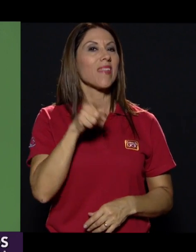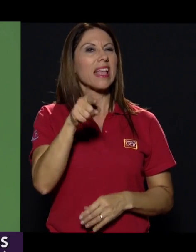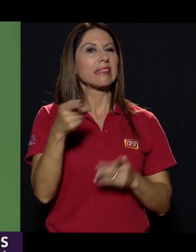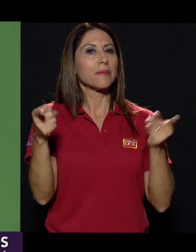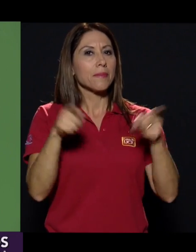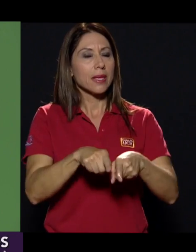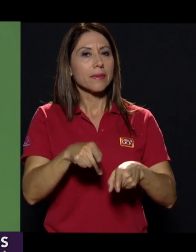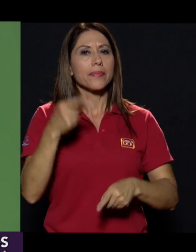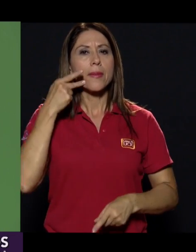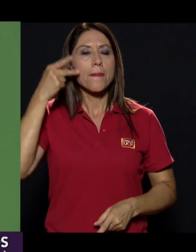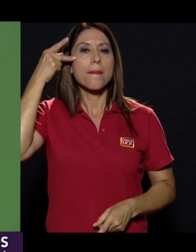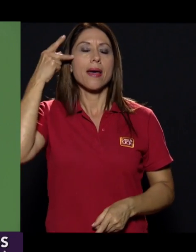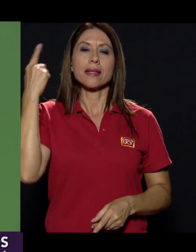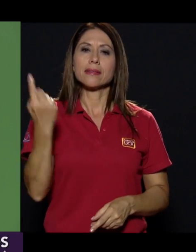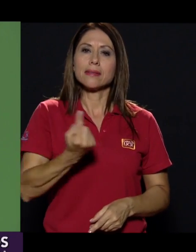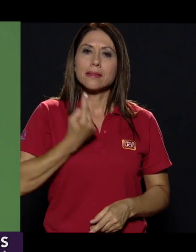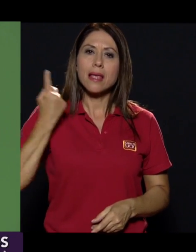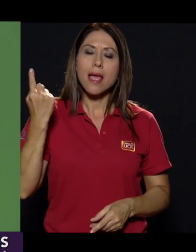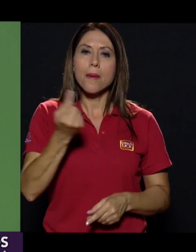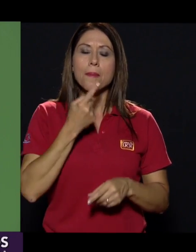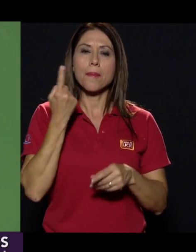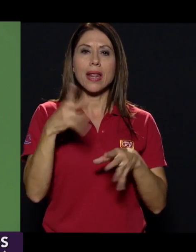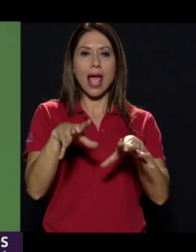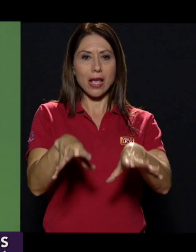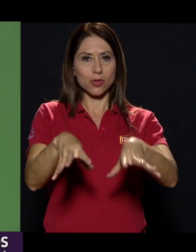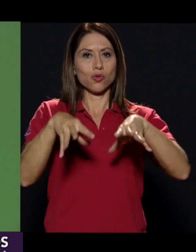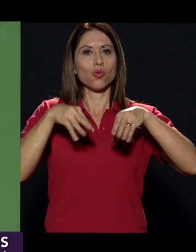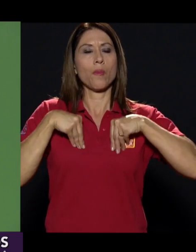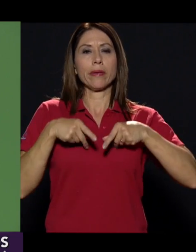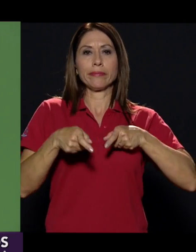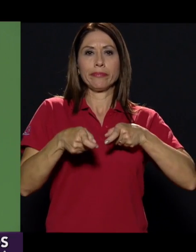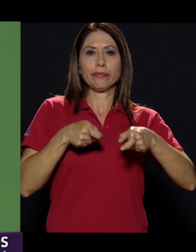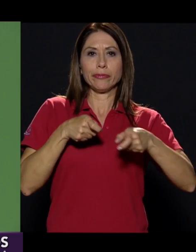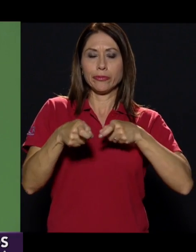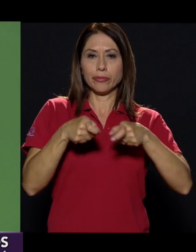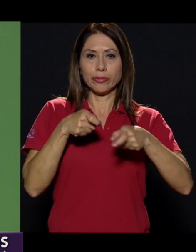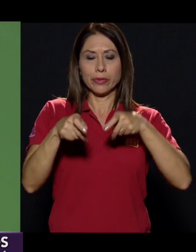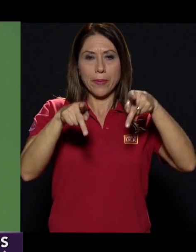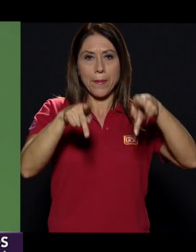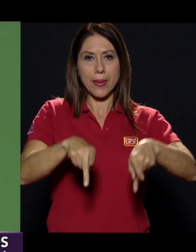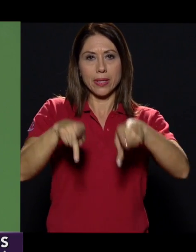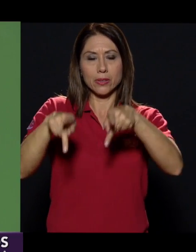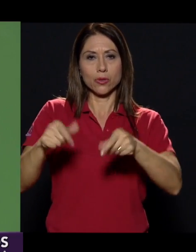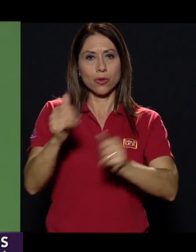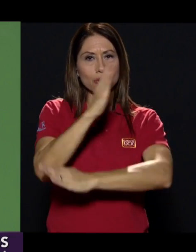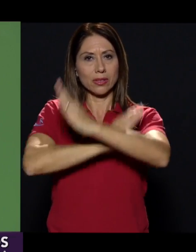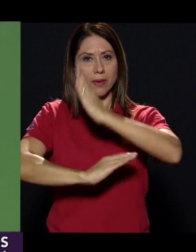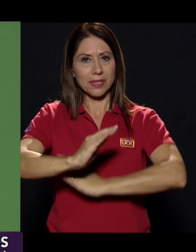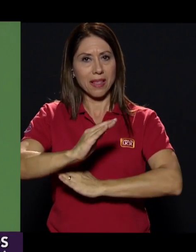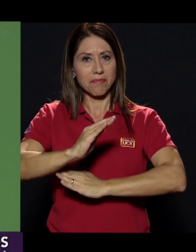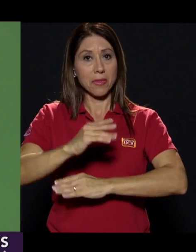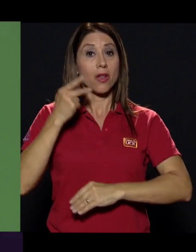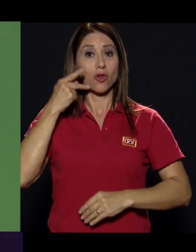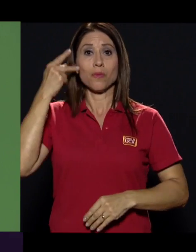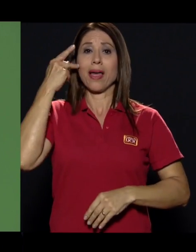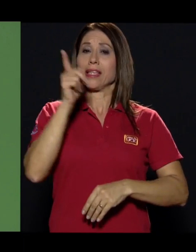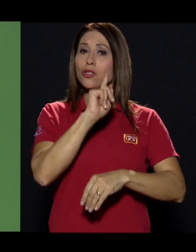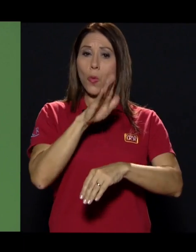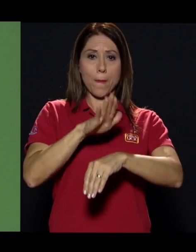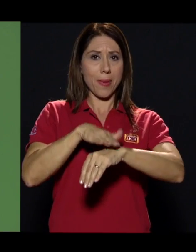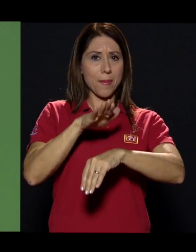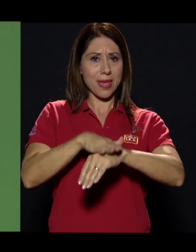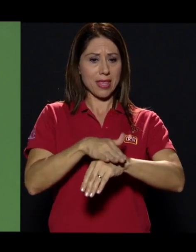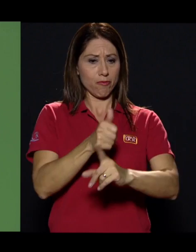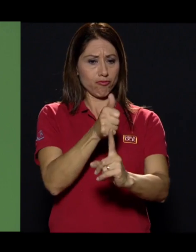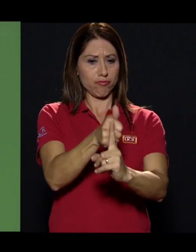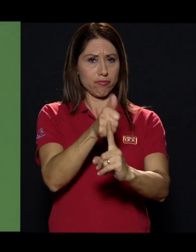radica en que los papás siempre han asumido la potestad de las personas con discapacidad, ¿verdad? No han